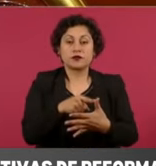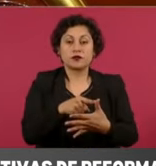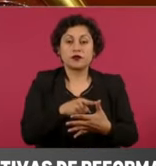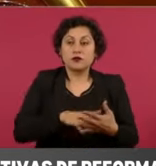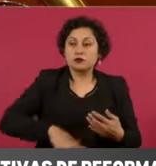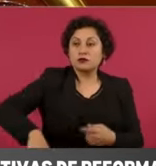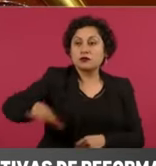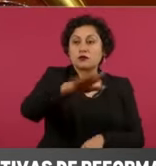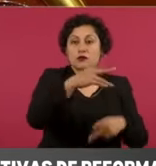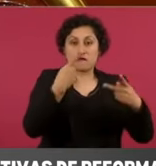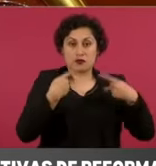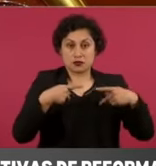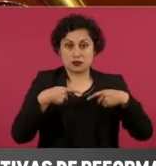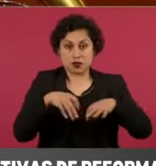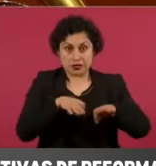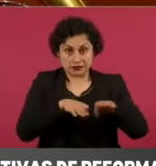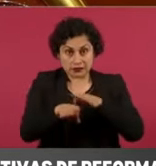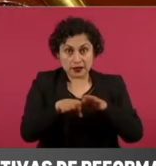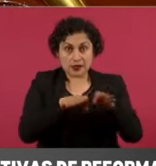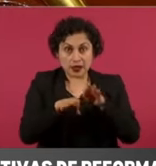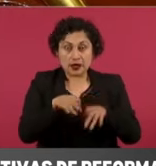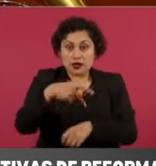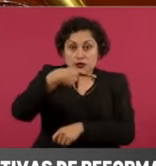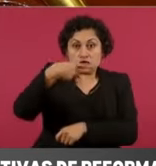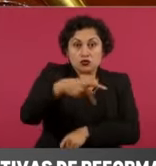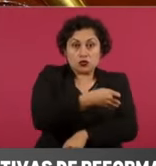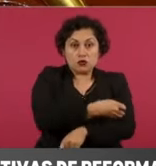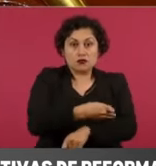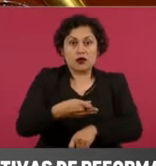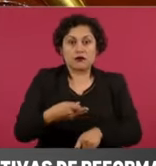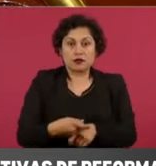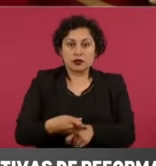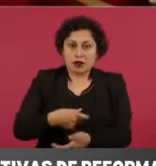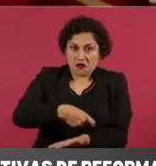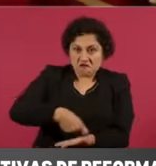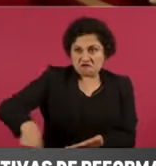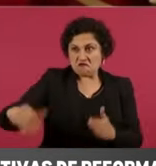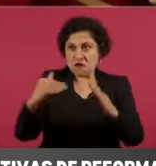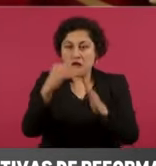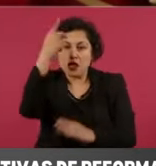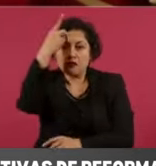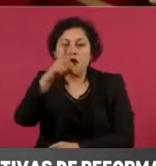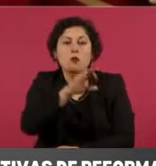ser dueños de sus viviendas. 6.